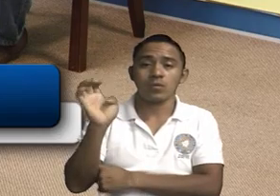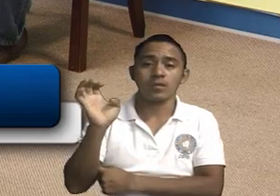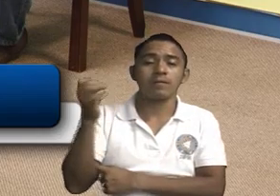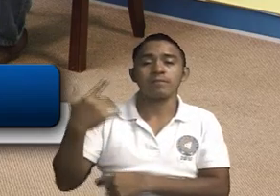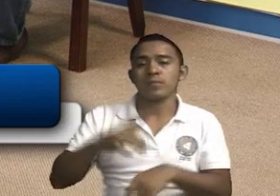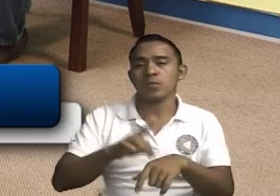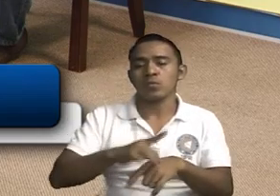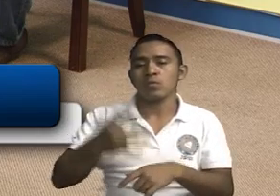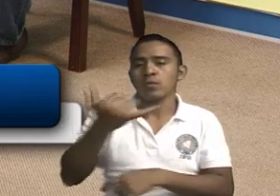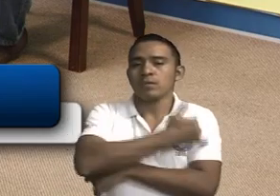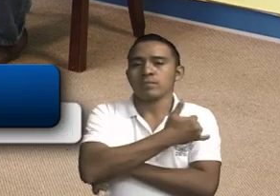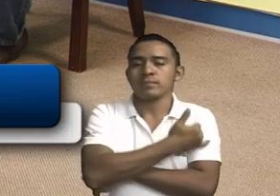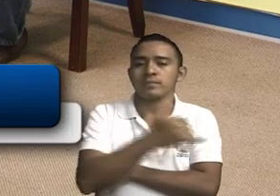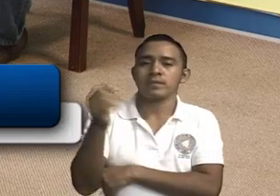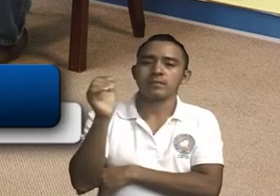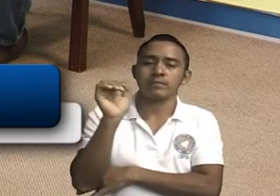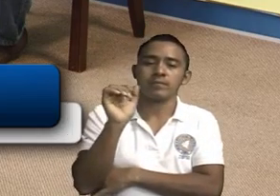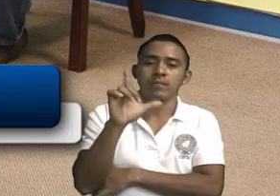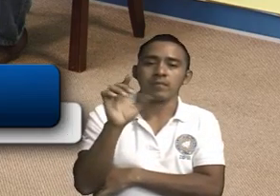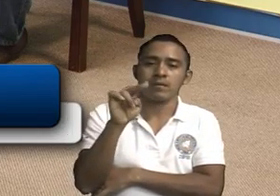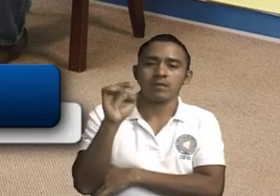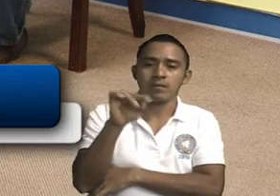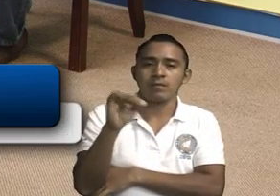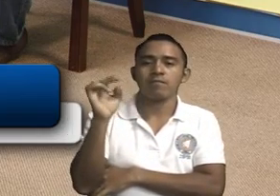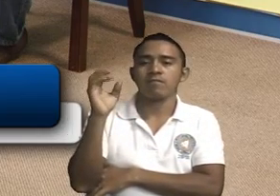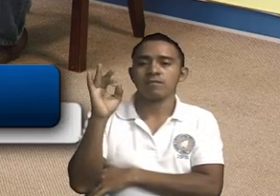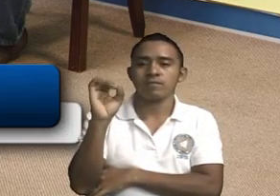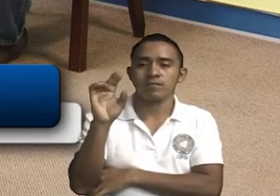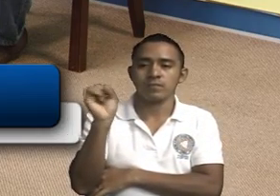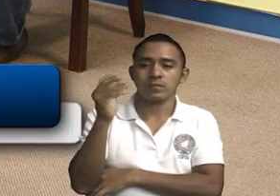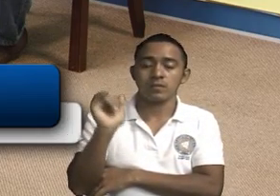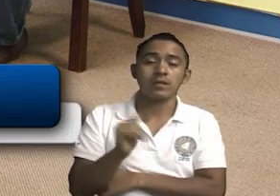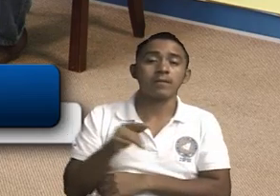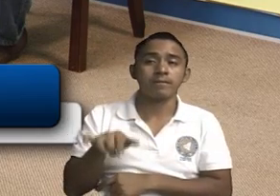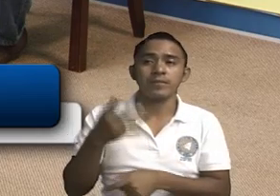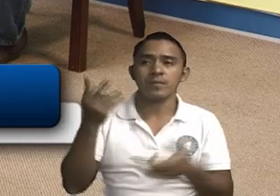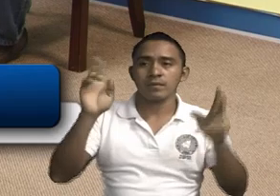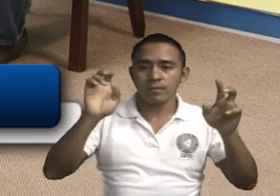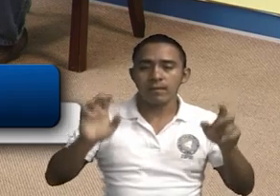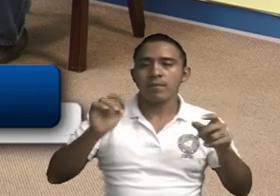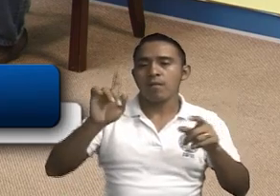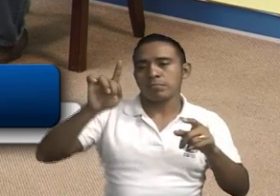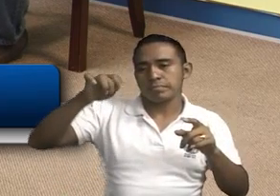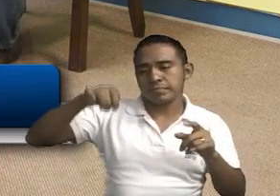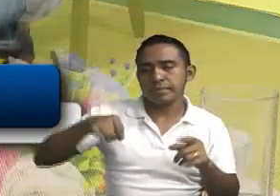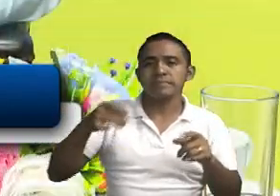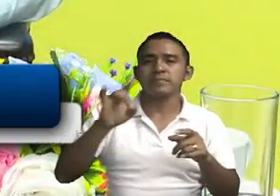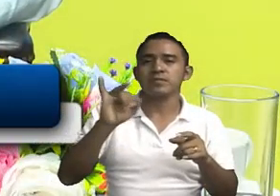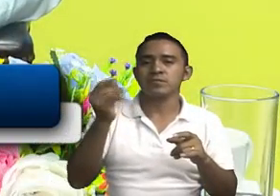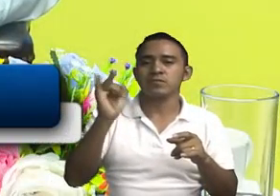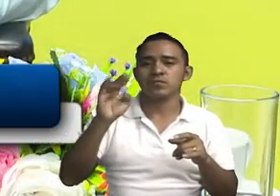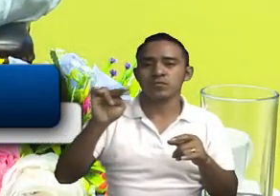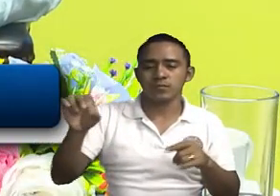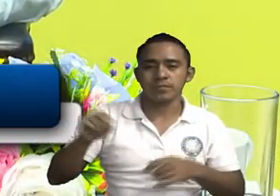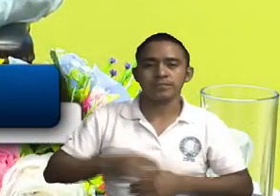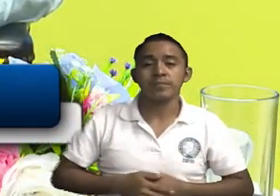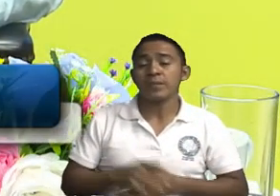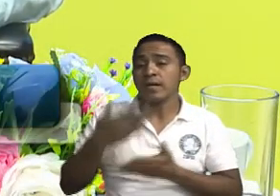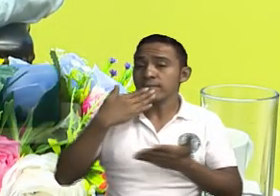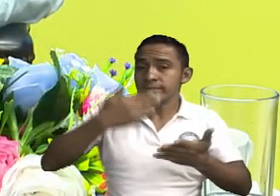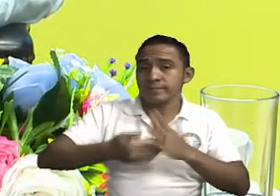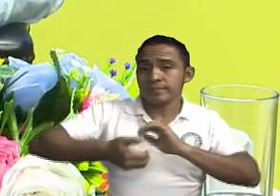Hospital Escuela Antonio Lenín Fonseca. Con él estábamos hablando acerca de la disfunción eréctil. Le agradecemos, amigos televidentes, su